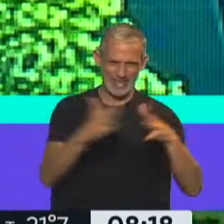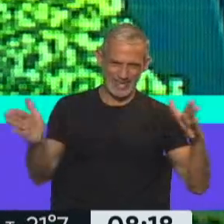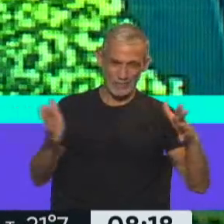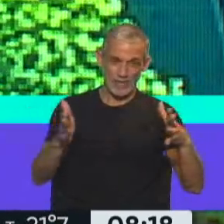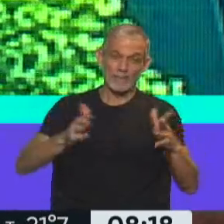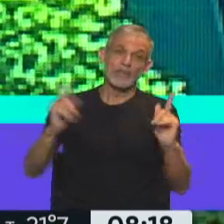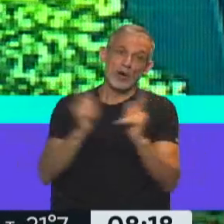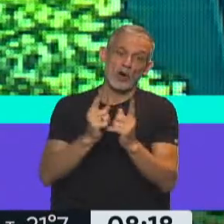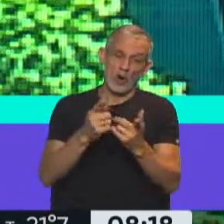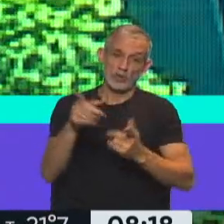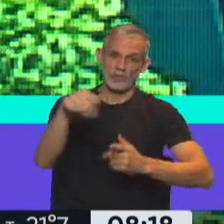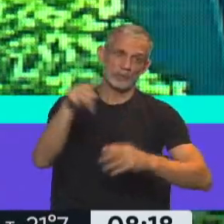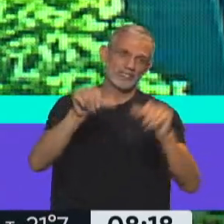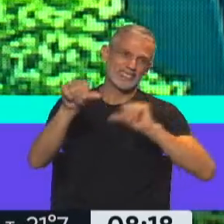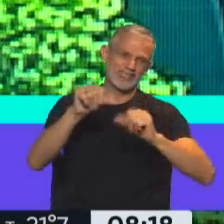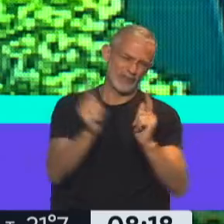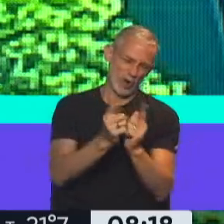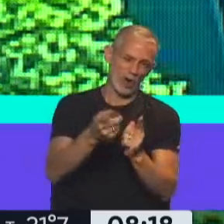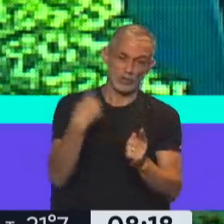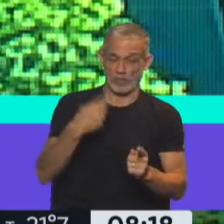corto a nivel para ustedes los científicos,